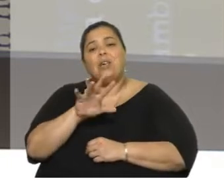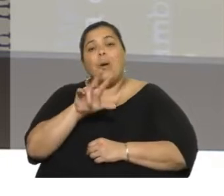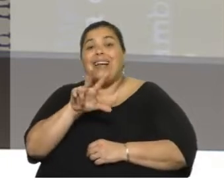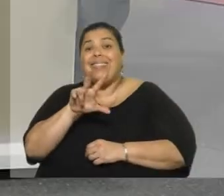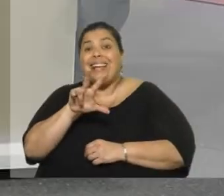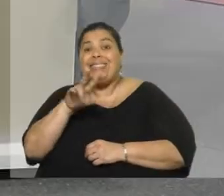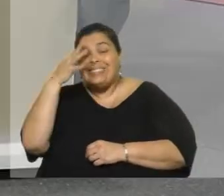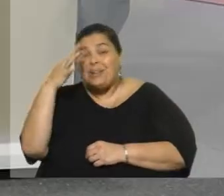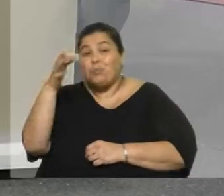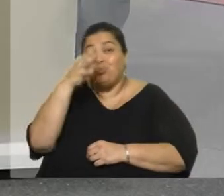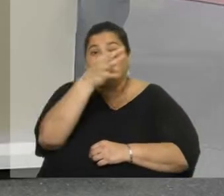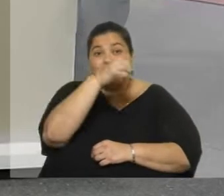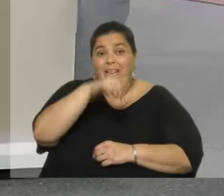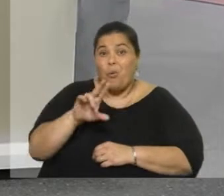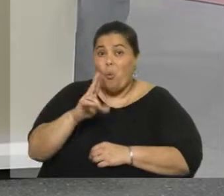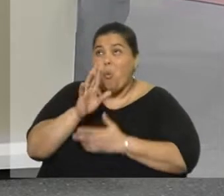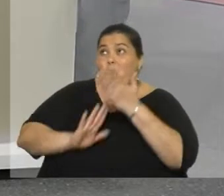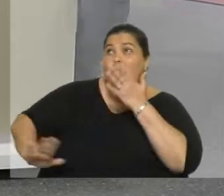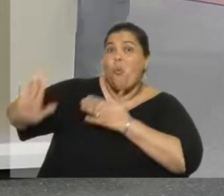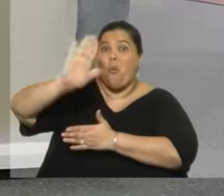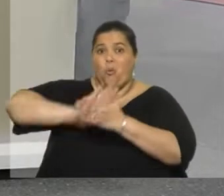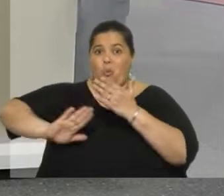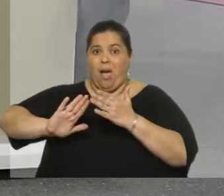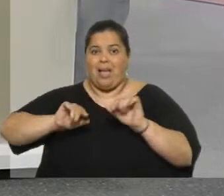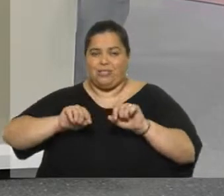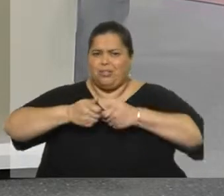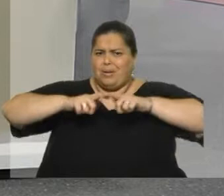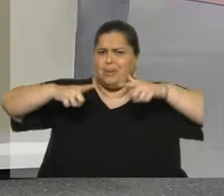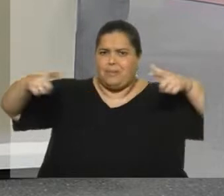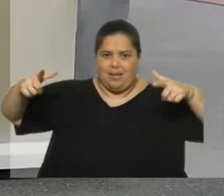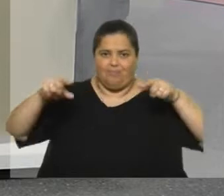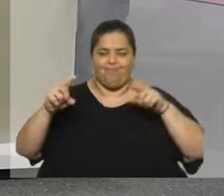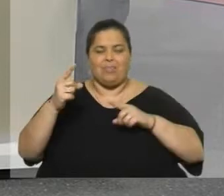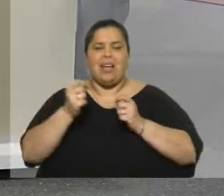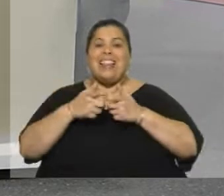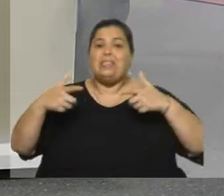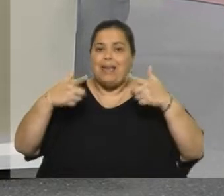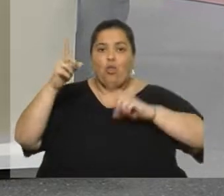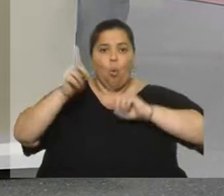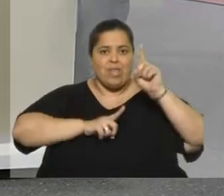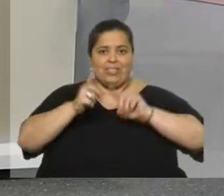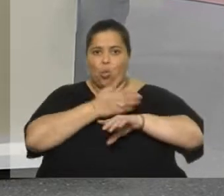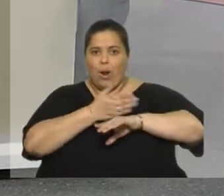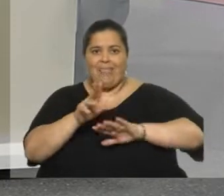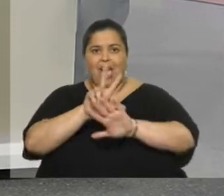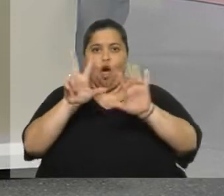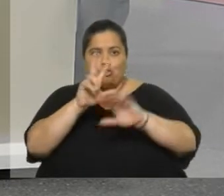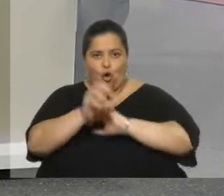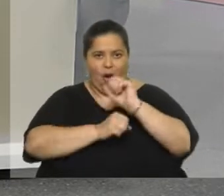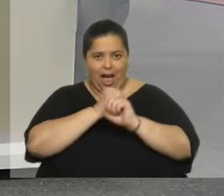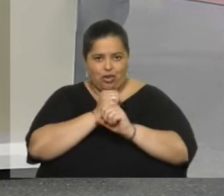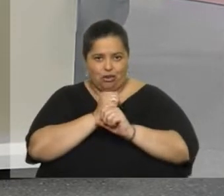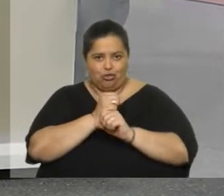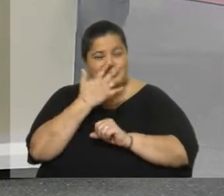Uruguay. Opa. Eso marca un poquito lo que fue el crecimiento de la universidad en estos 8 años de actividad real, ¿no?